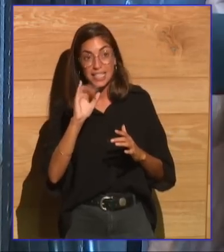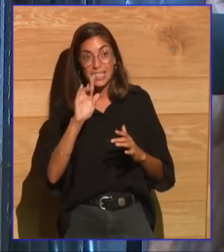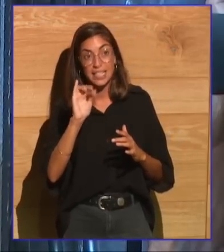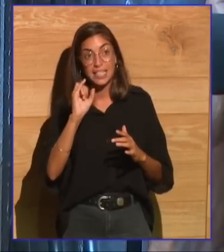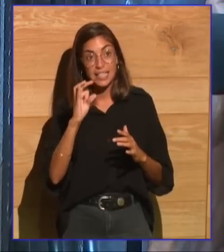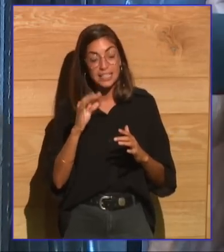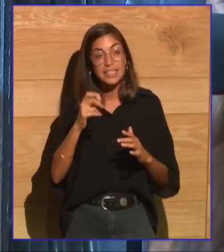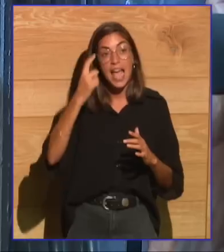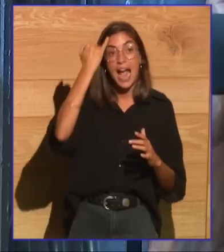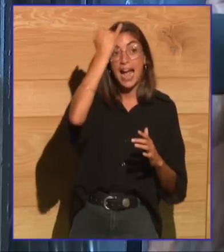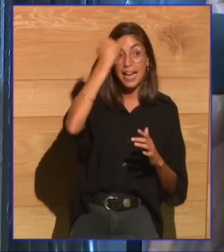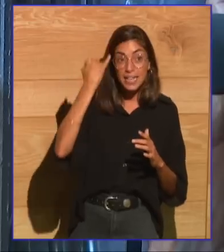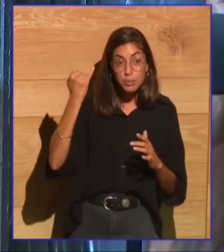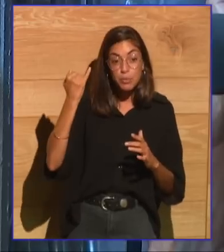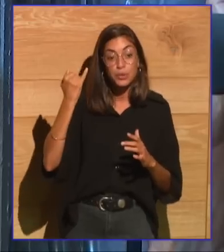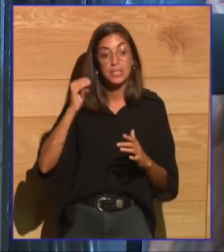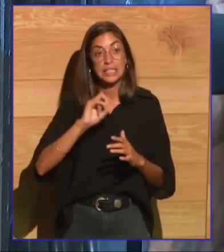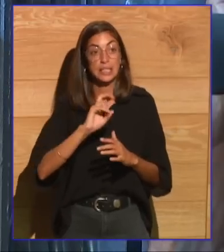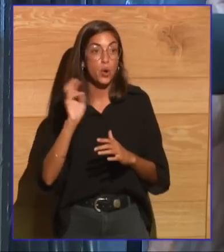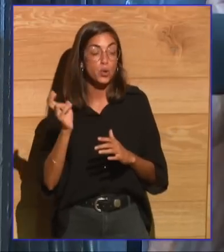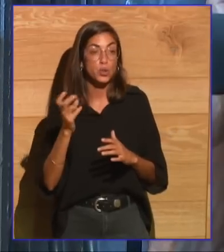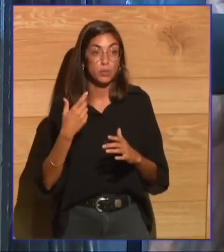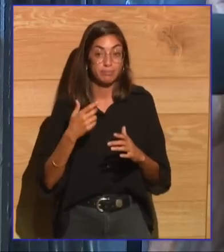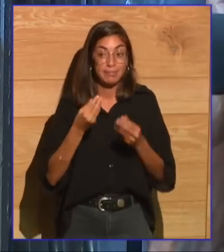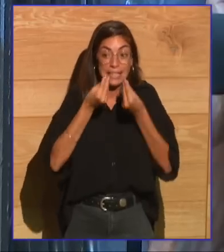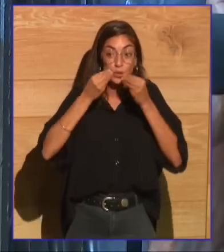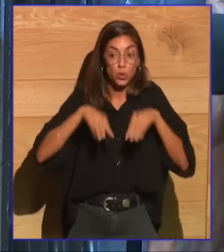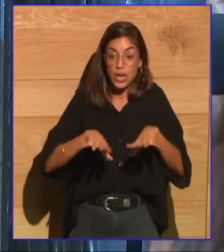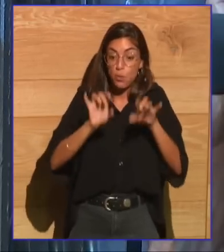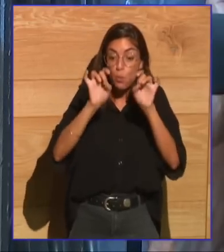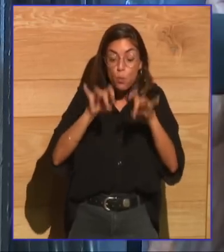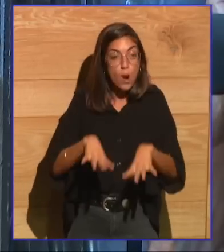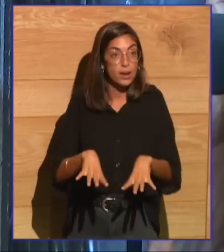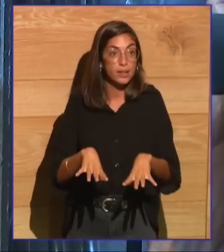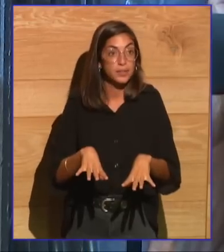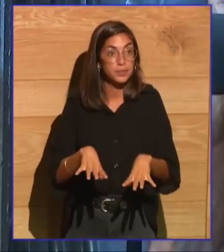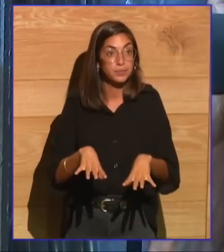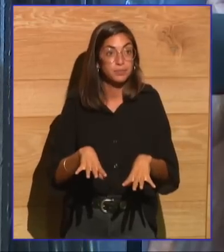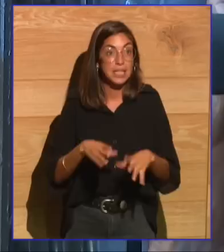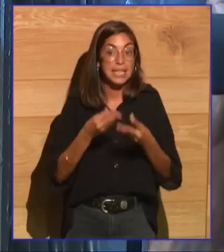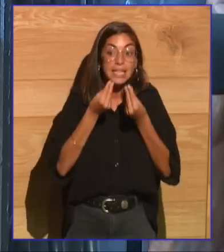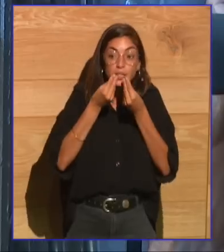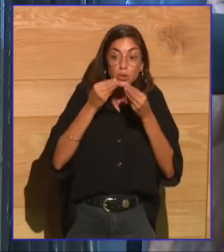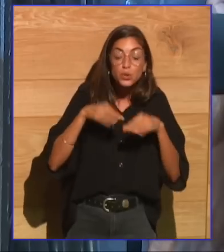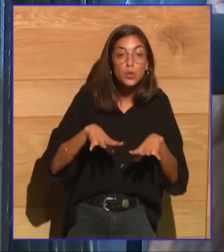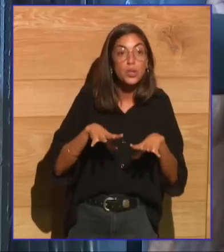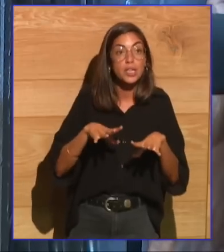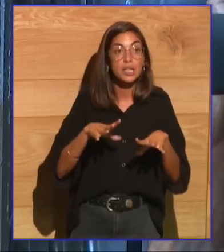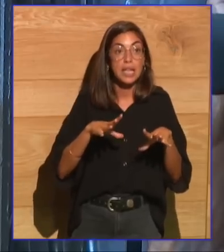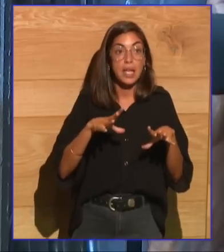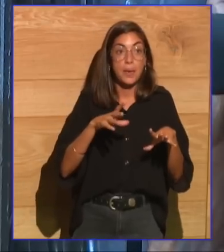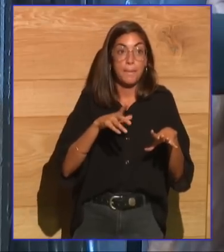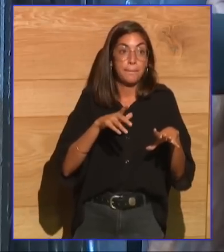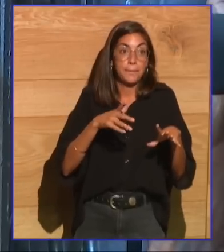exactamente la misma historia si su canal exactamente es la historia de un ser enviado de los cielos